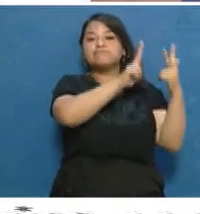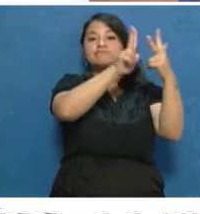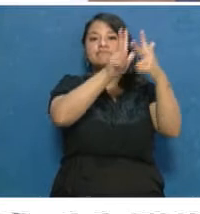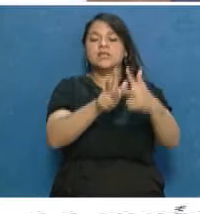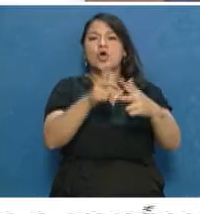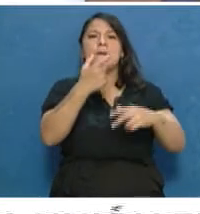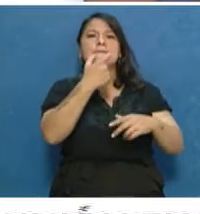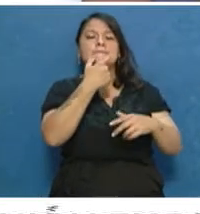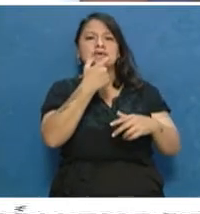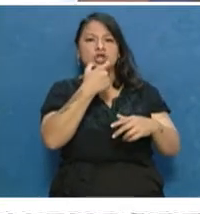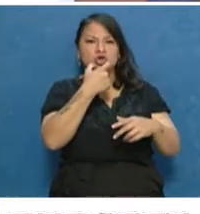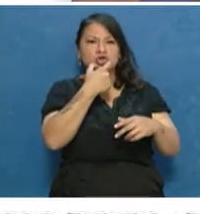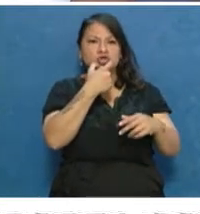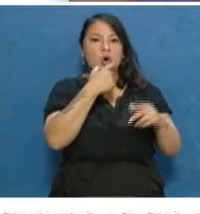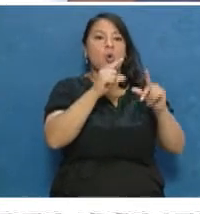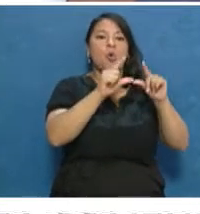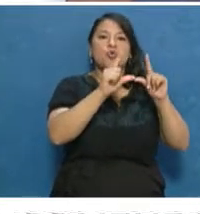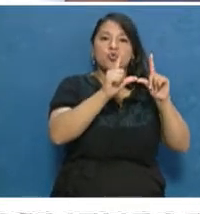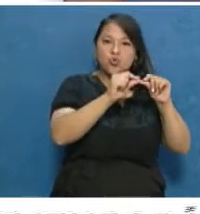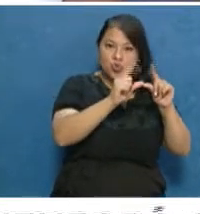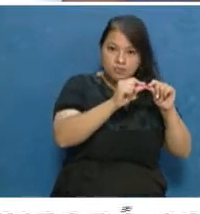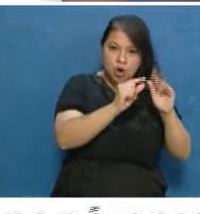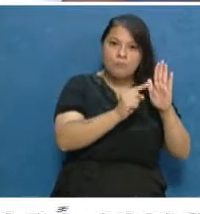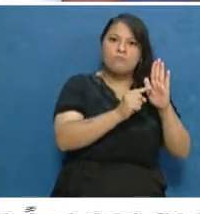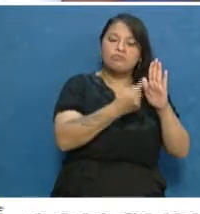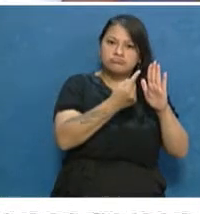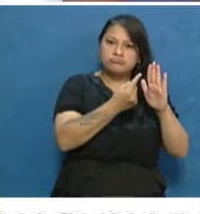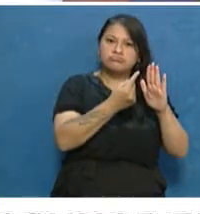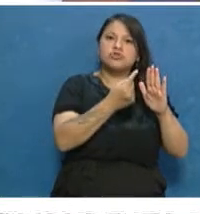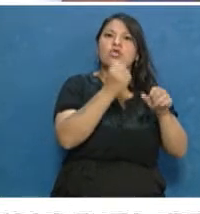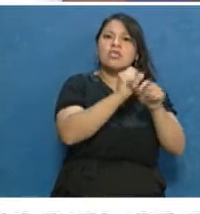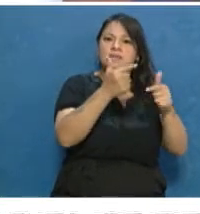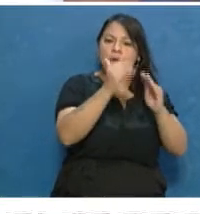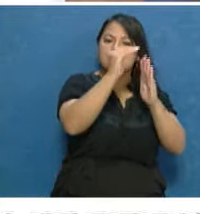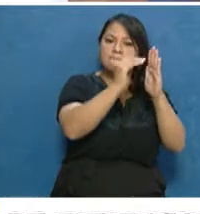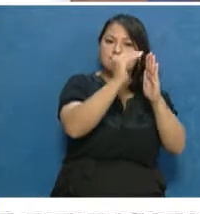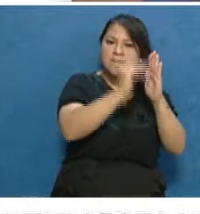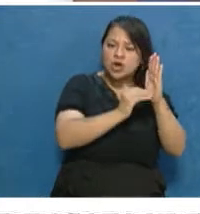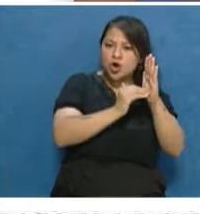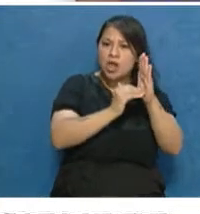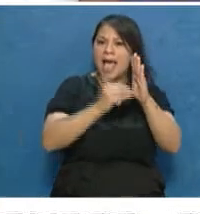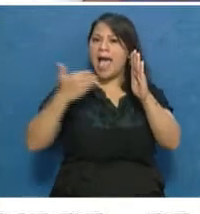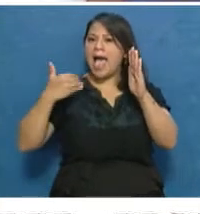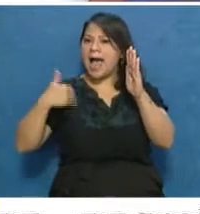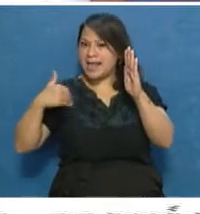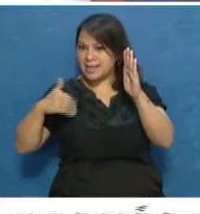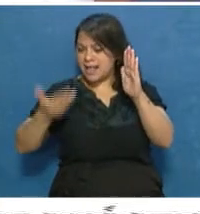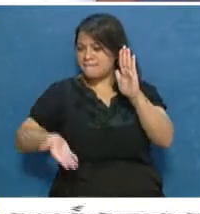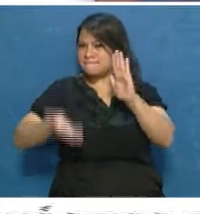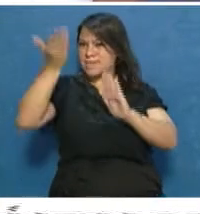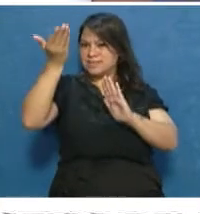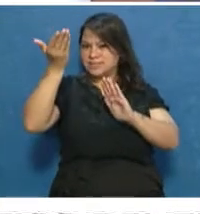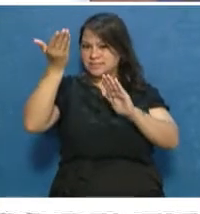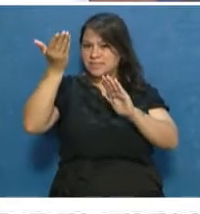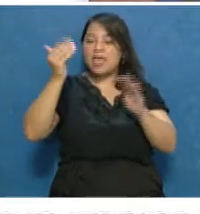una cifra menor al resto del país y él se lo atribuyó a las políticas sanitarias que se tomaron